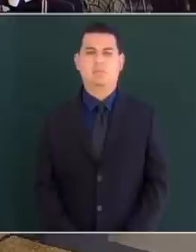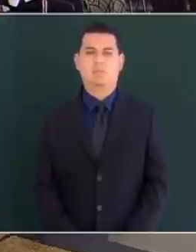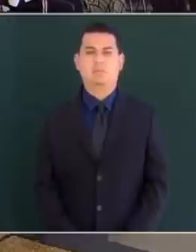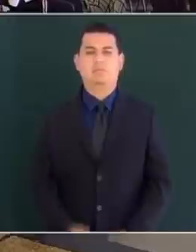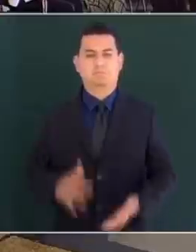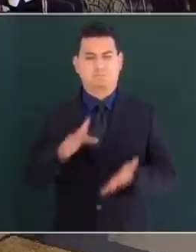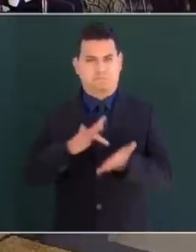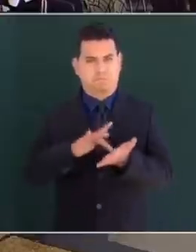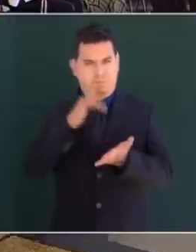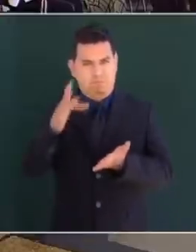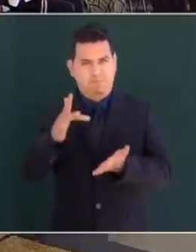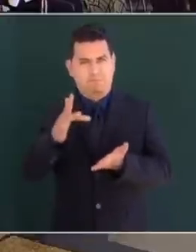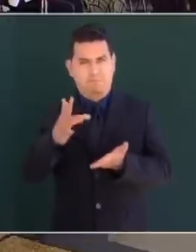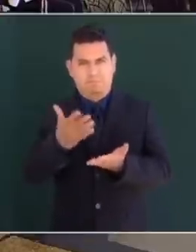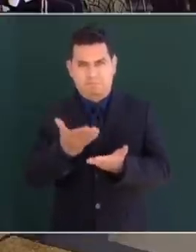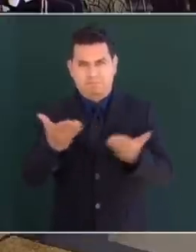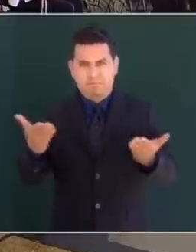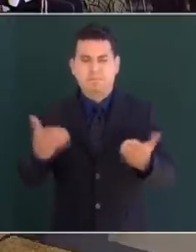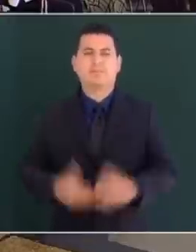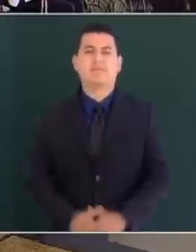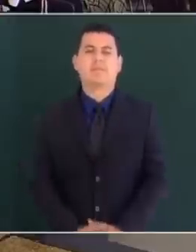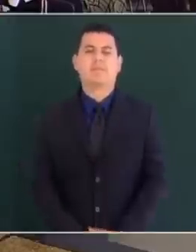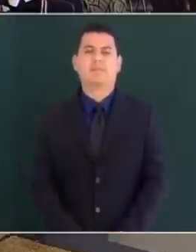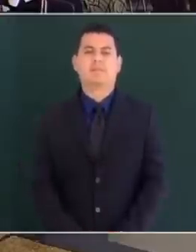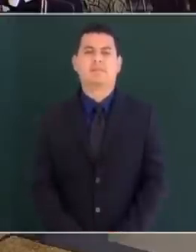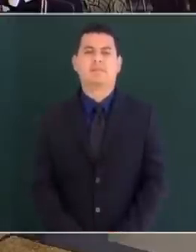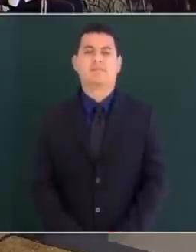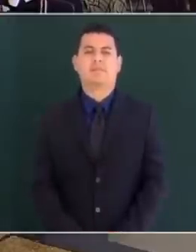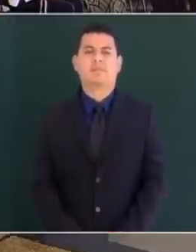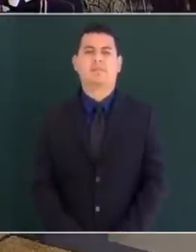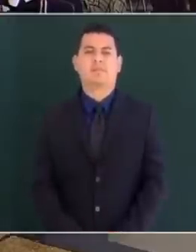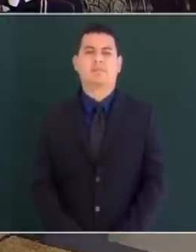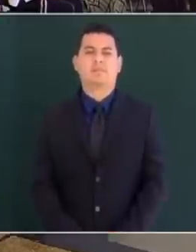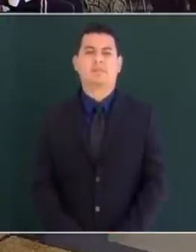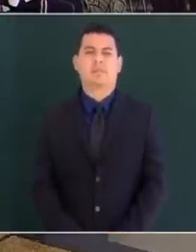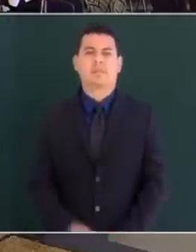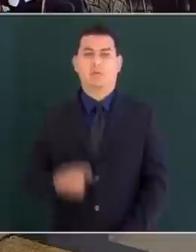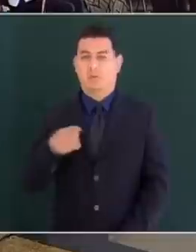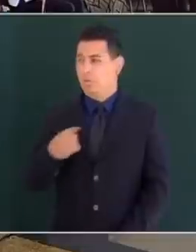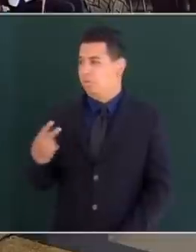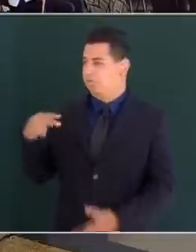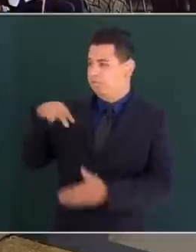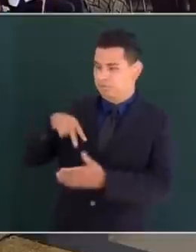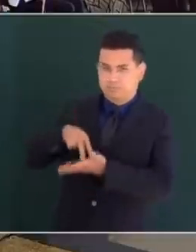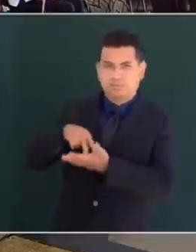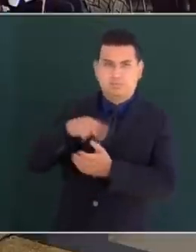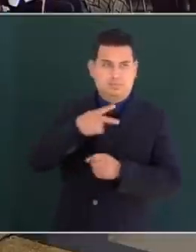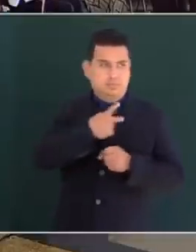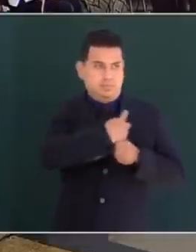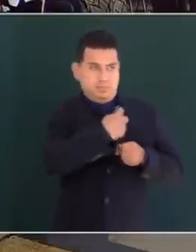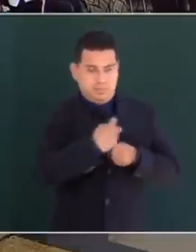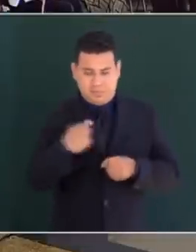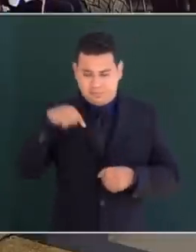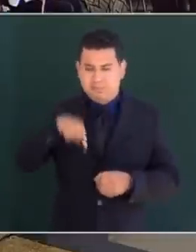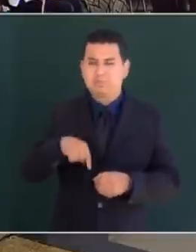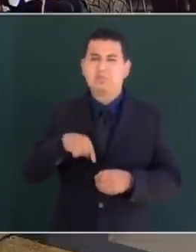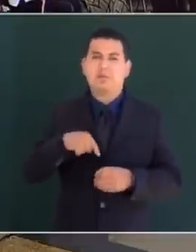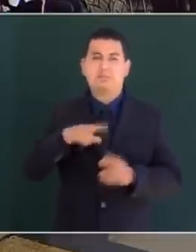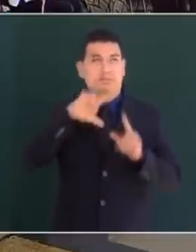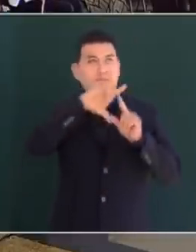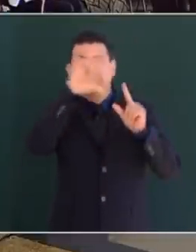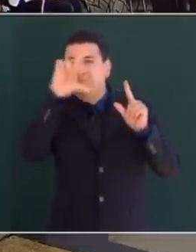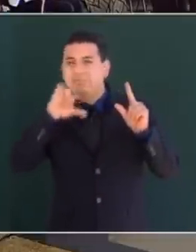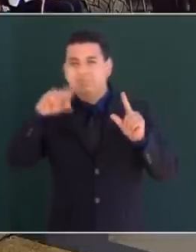Muchas gracias. Presenting me. I am honored to be here and I want es un honor el estar aquí. Quisiera agradecer a todo